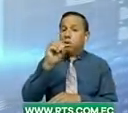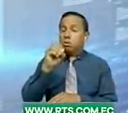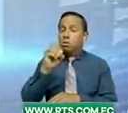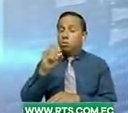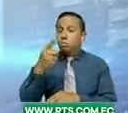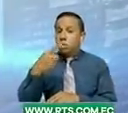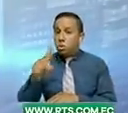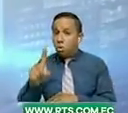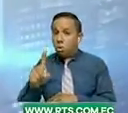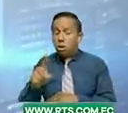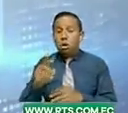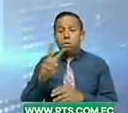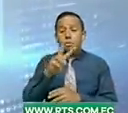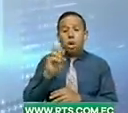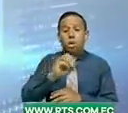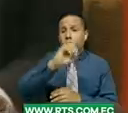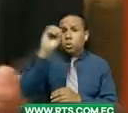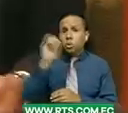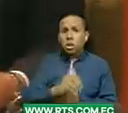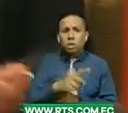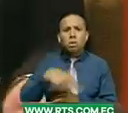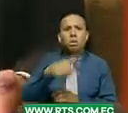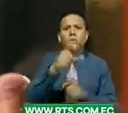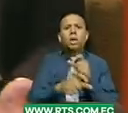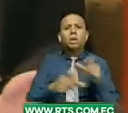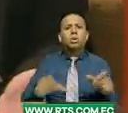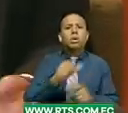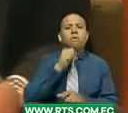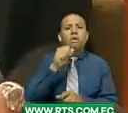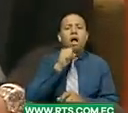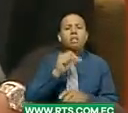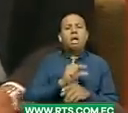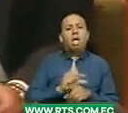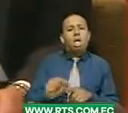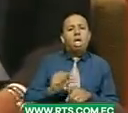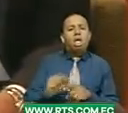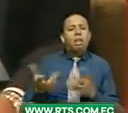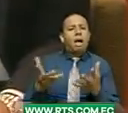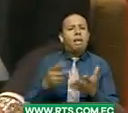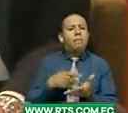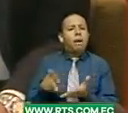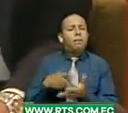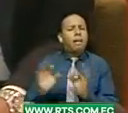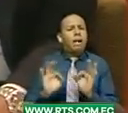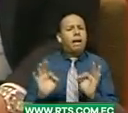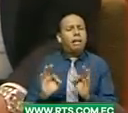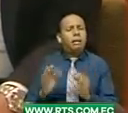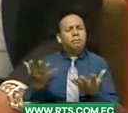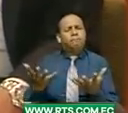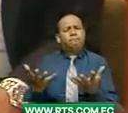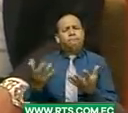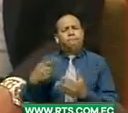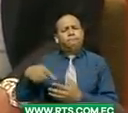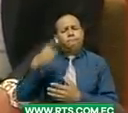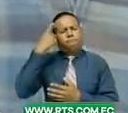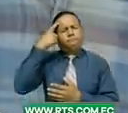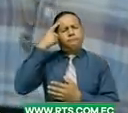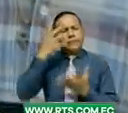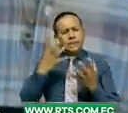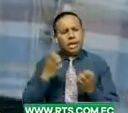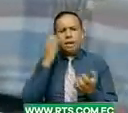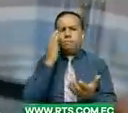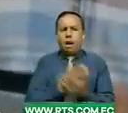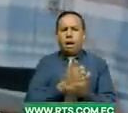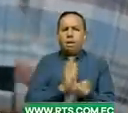está en condición de cartera morosa. Quieren despolitizar la gestión y sobre todo limpiar de tramitadores.